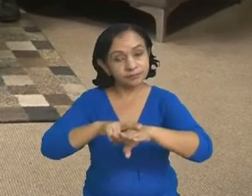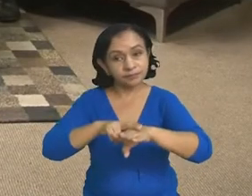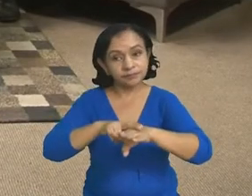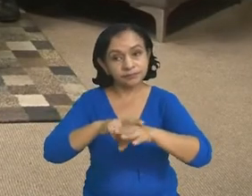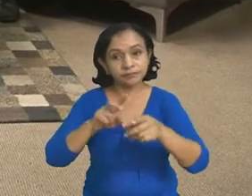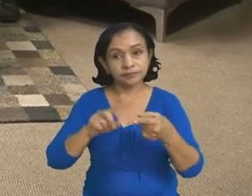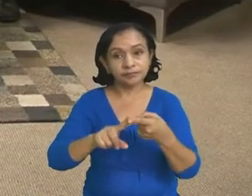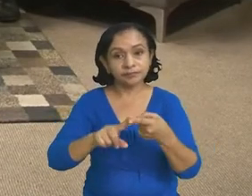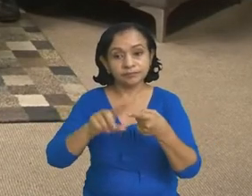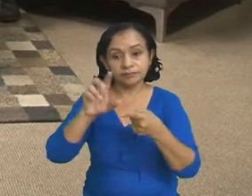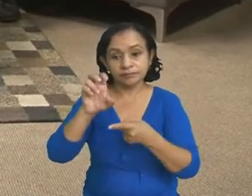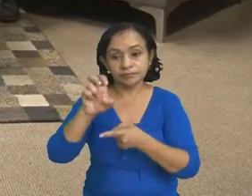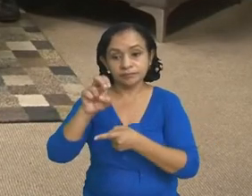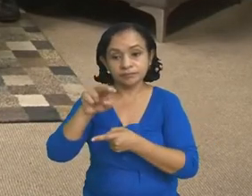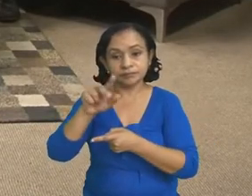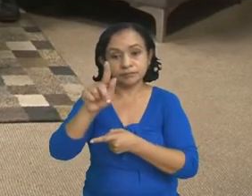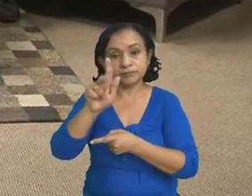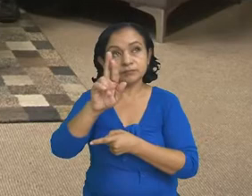que en Enatrel,